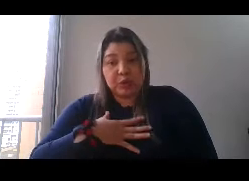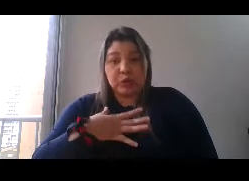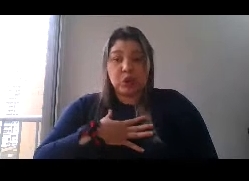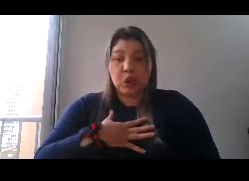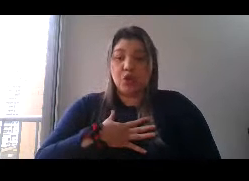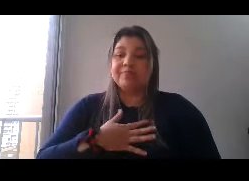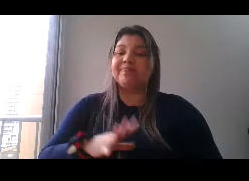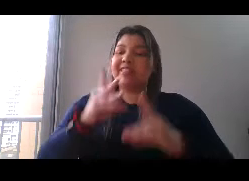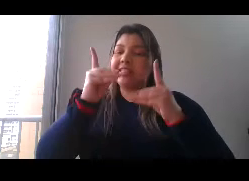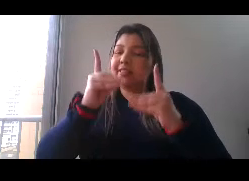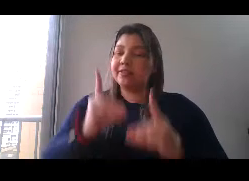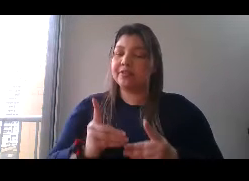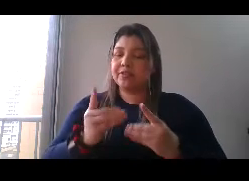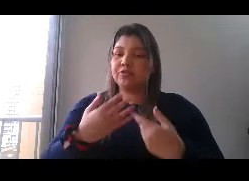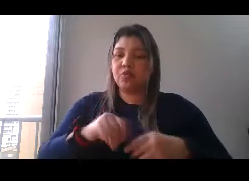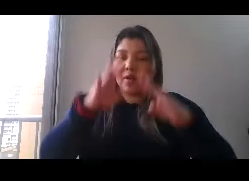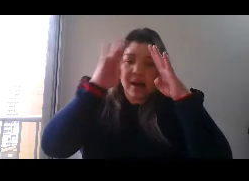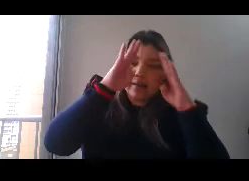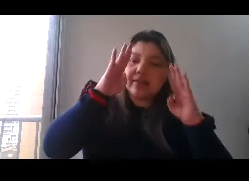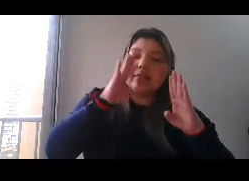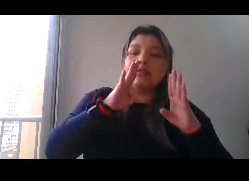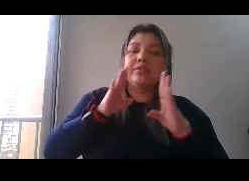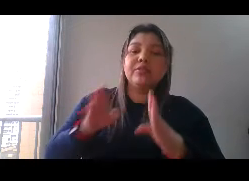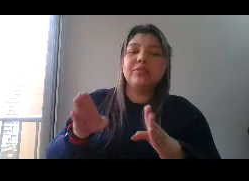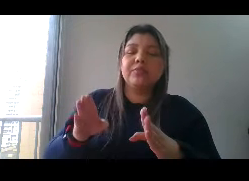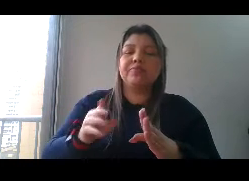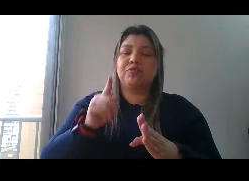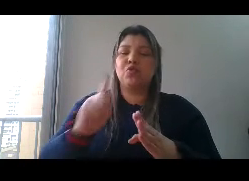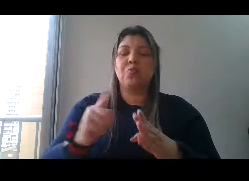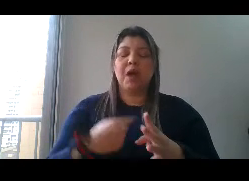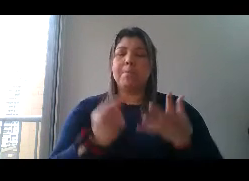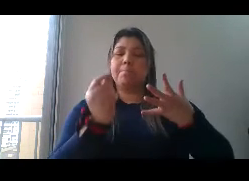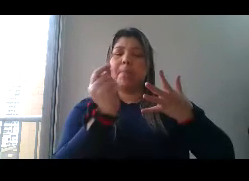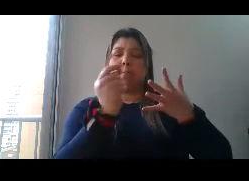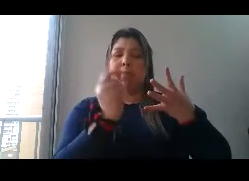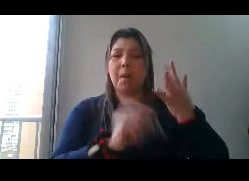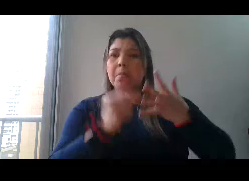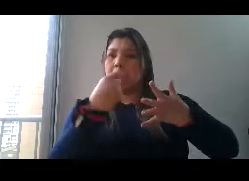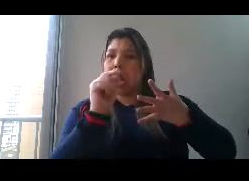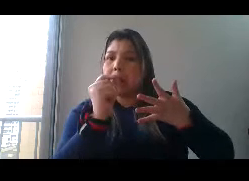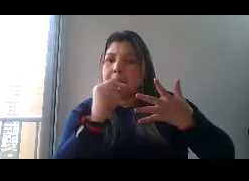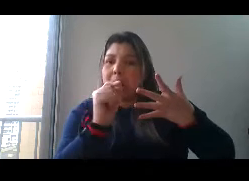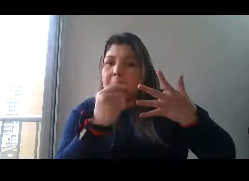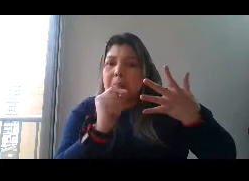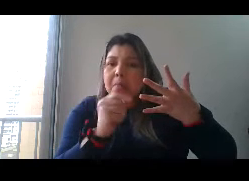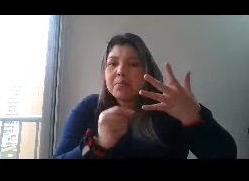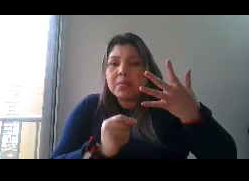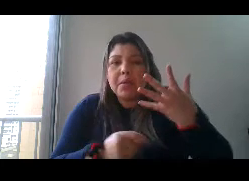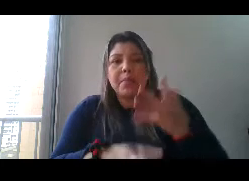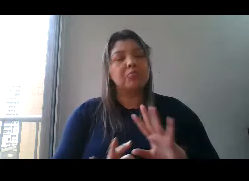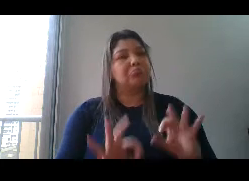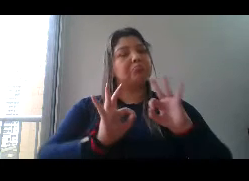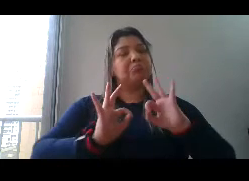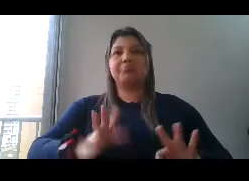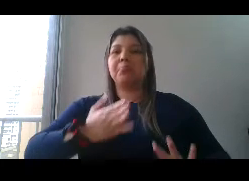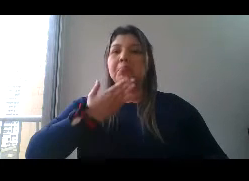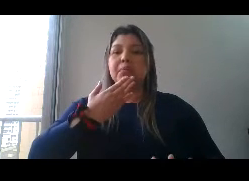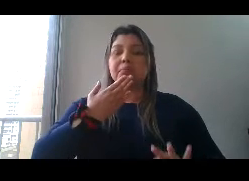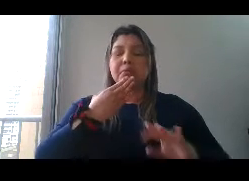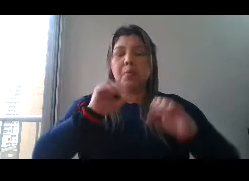decido hacer la atención porque cumplo con todos los requisitos para poder hacer esa atención en